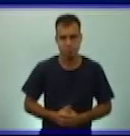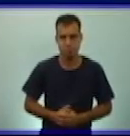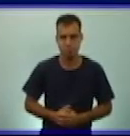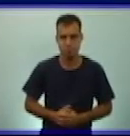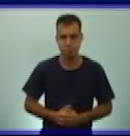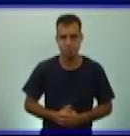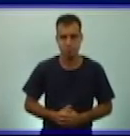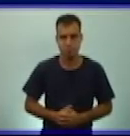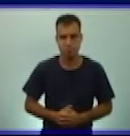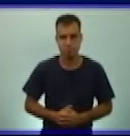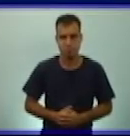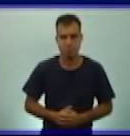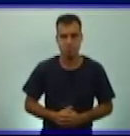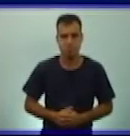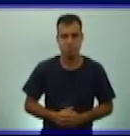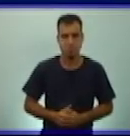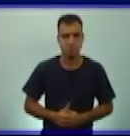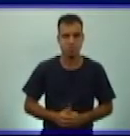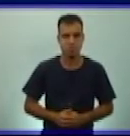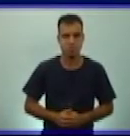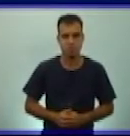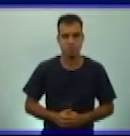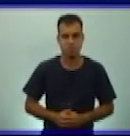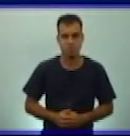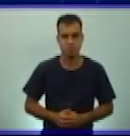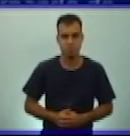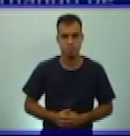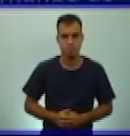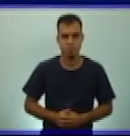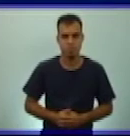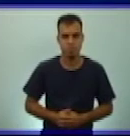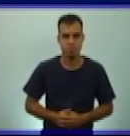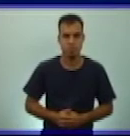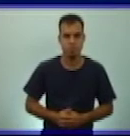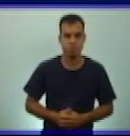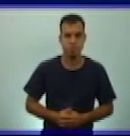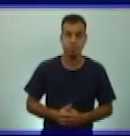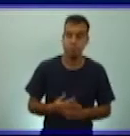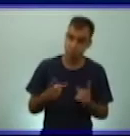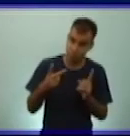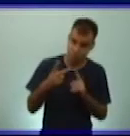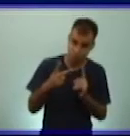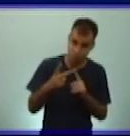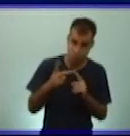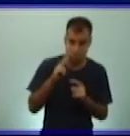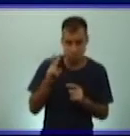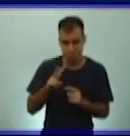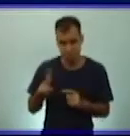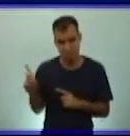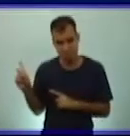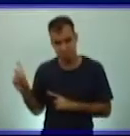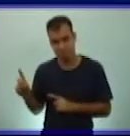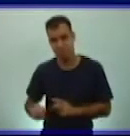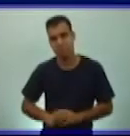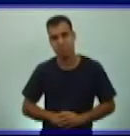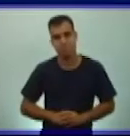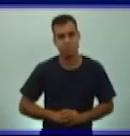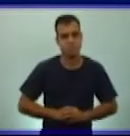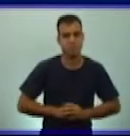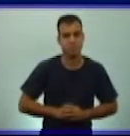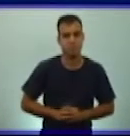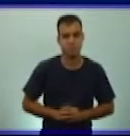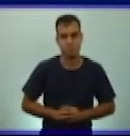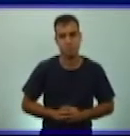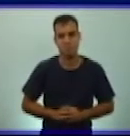que la favorecían para llegar desde ella al continente. De aquí zarparon los expedicionarios de Hernández de Córdoba